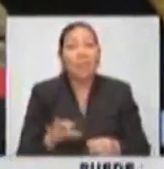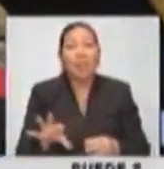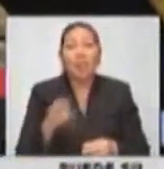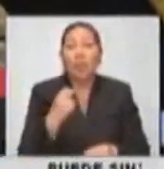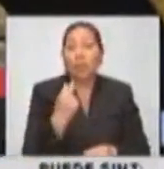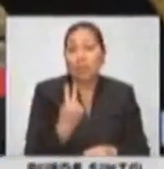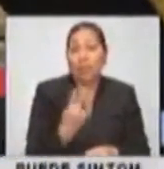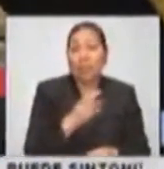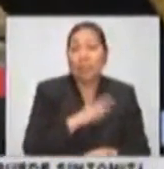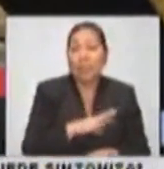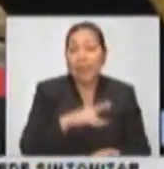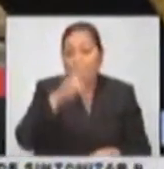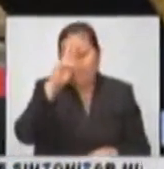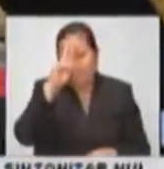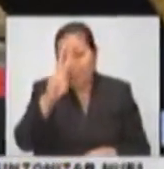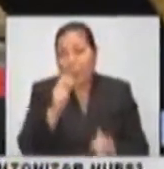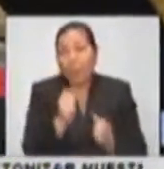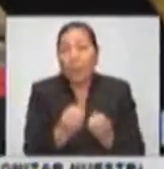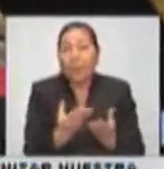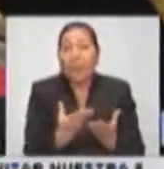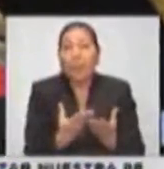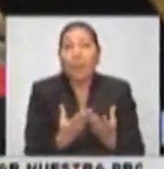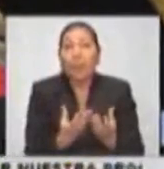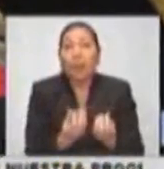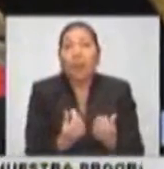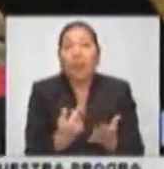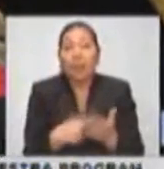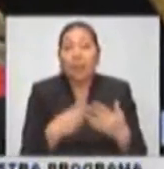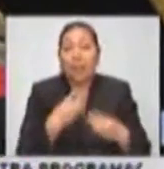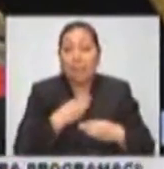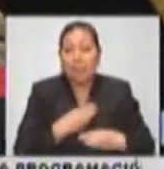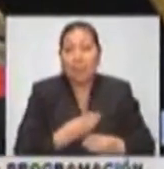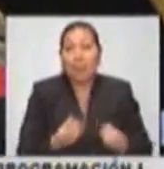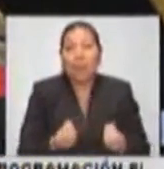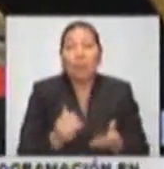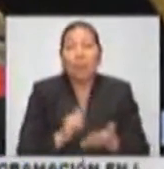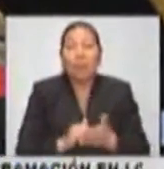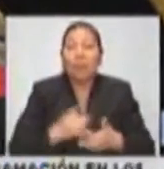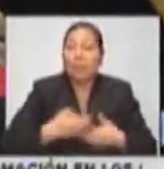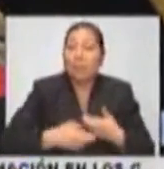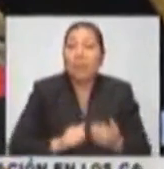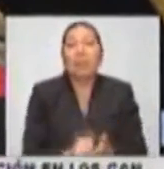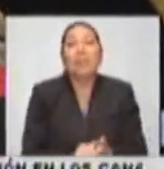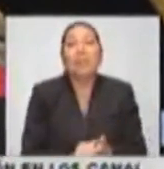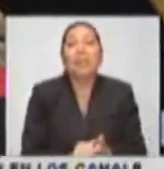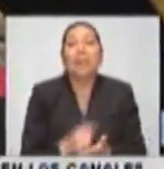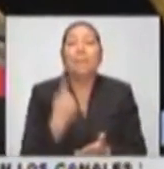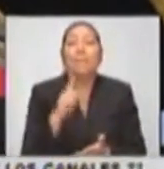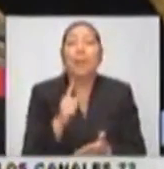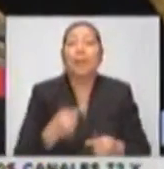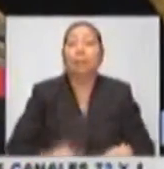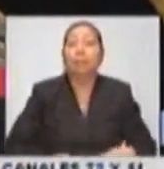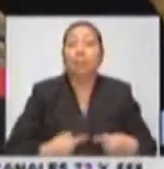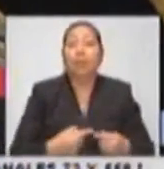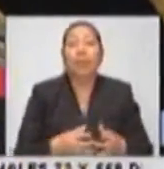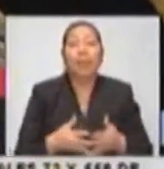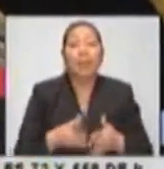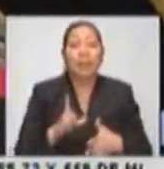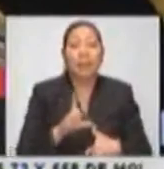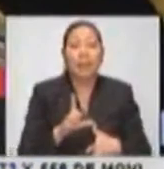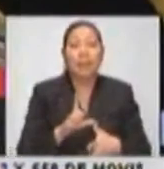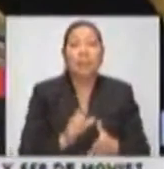a los dos, a Chile y a Perú, tanto uno que ya es miembro como uno que está en proceso, para discutir en